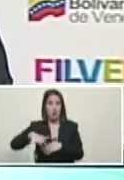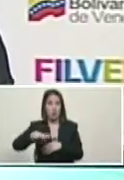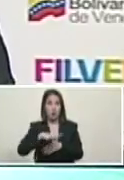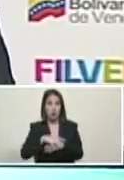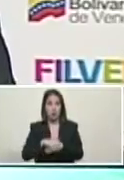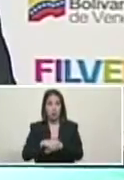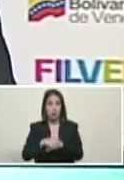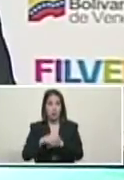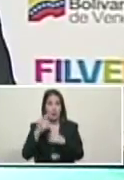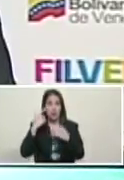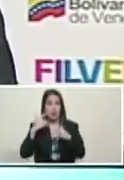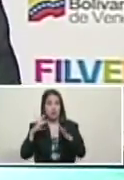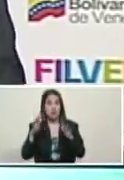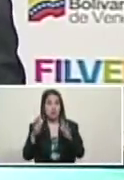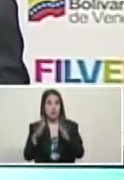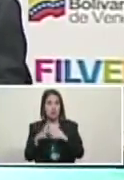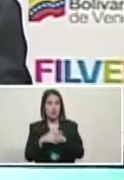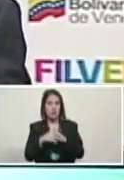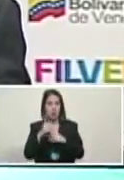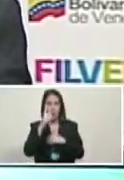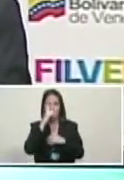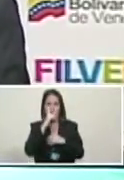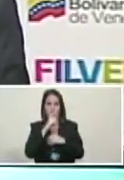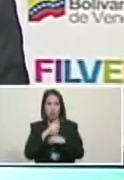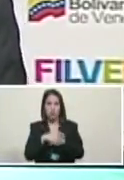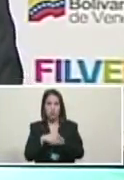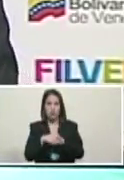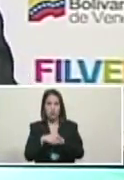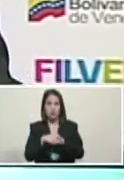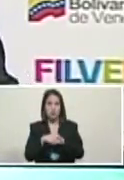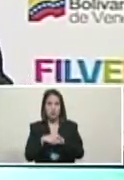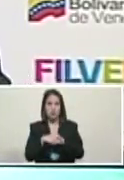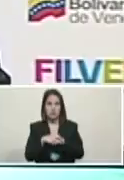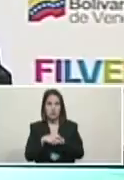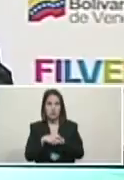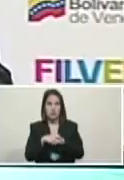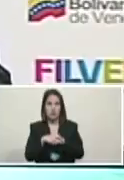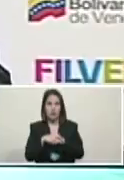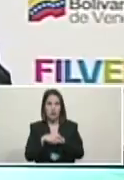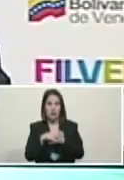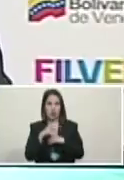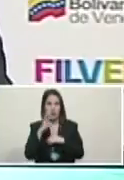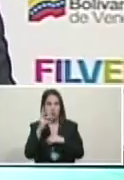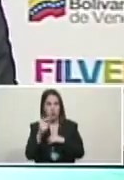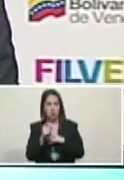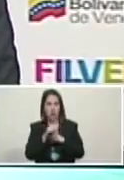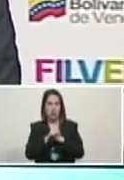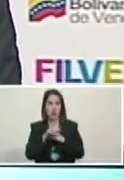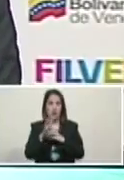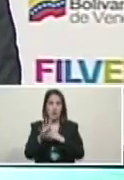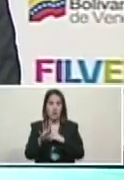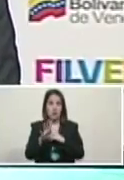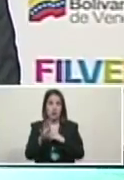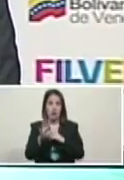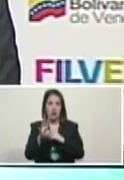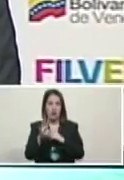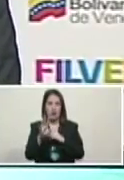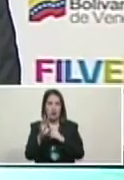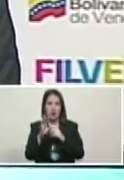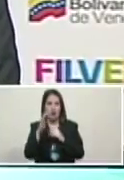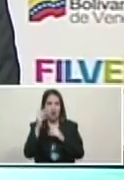Quizás dentro de un año la edición número 15 de Filben tendrá que